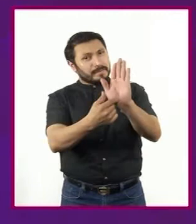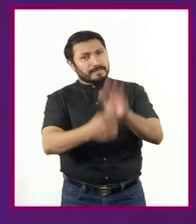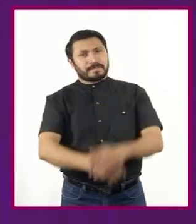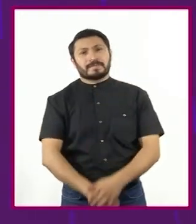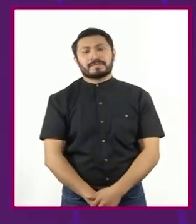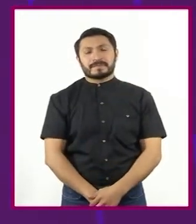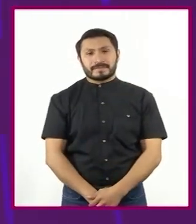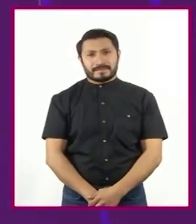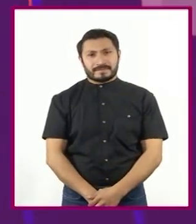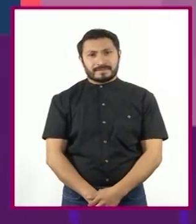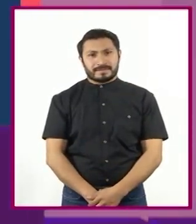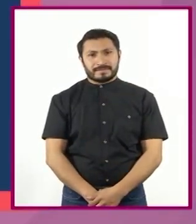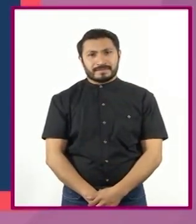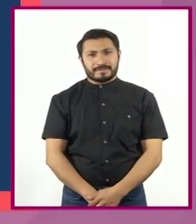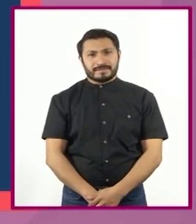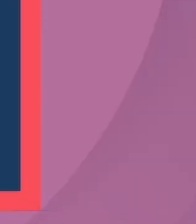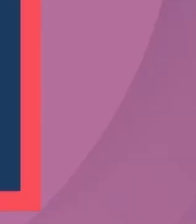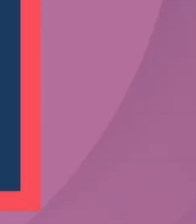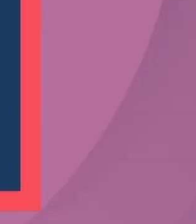Vayamos.